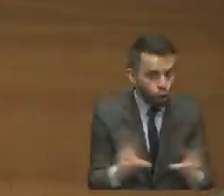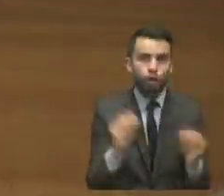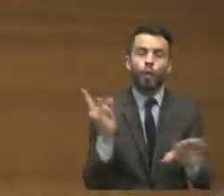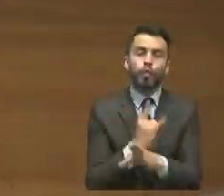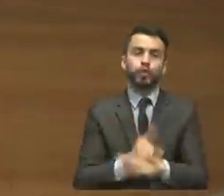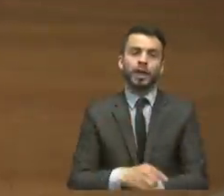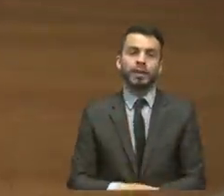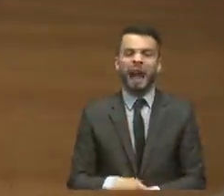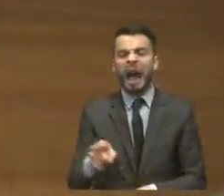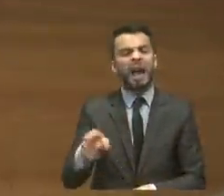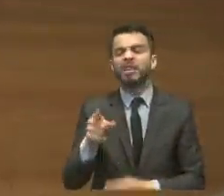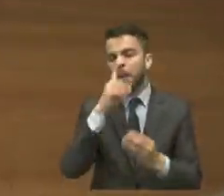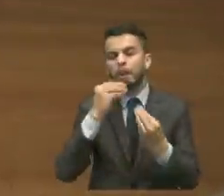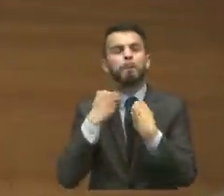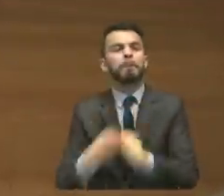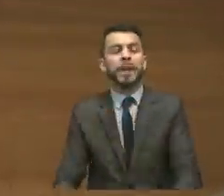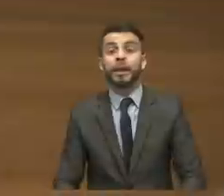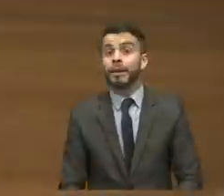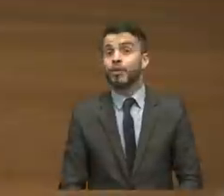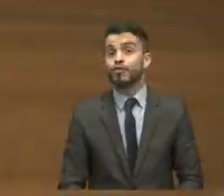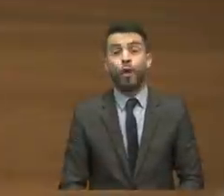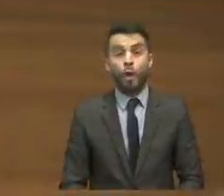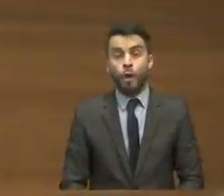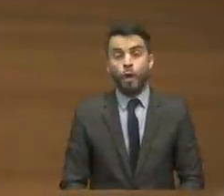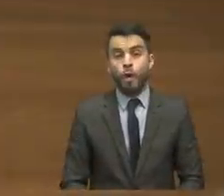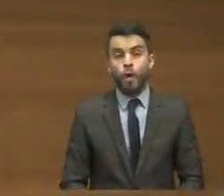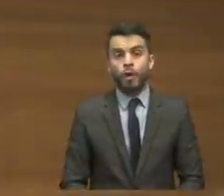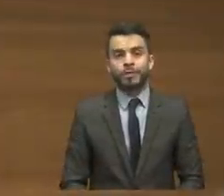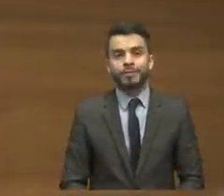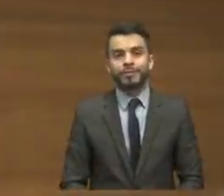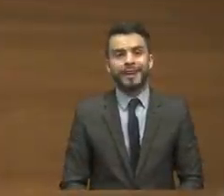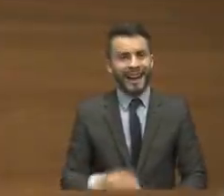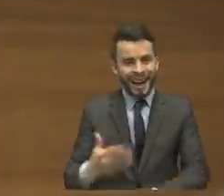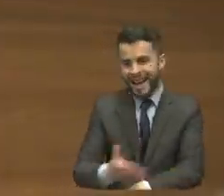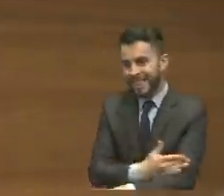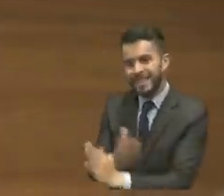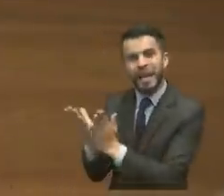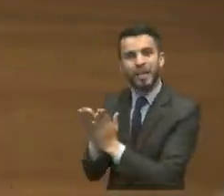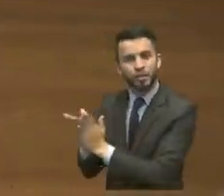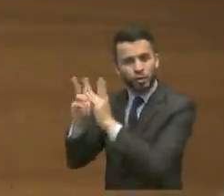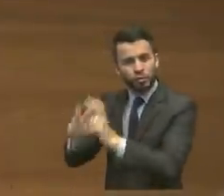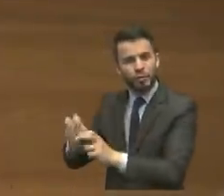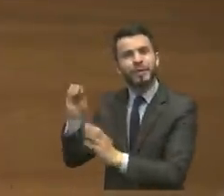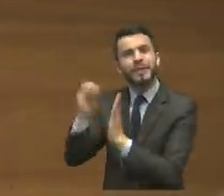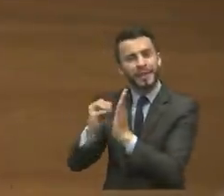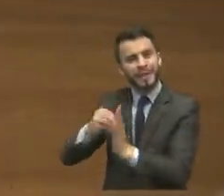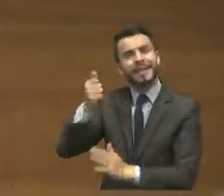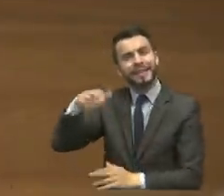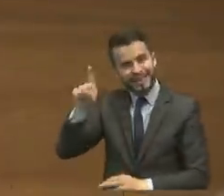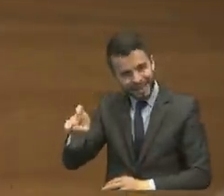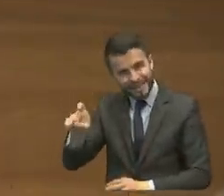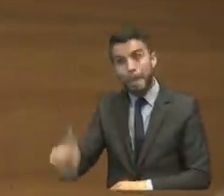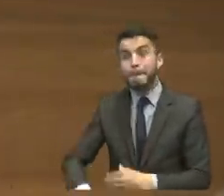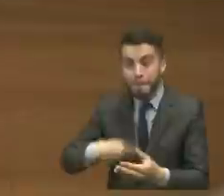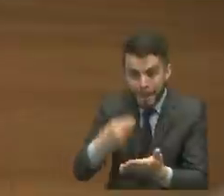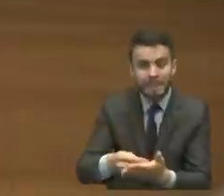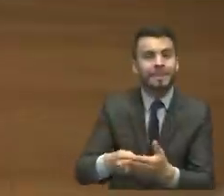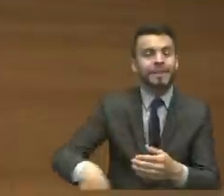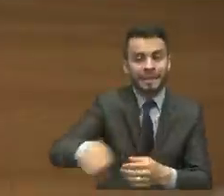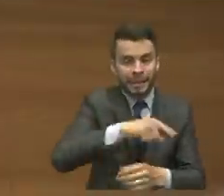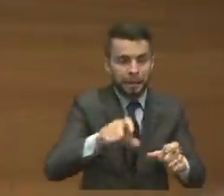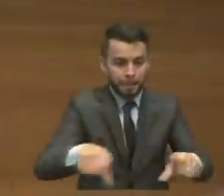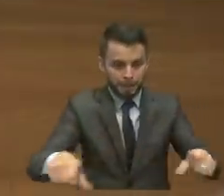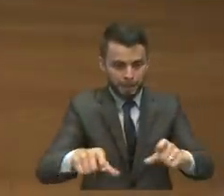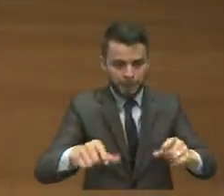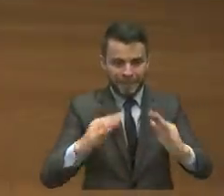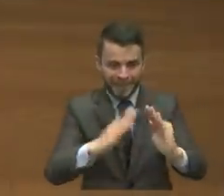un centavo, ni de los predios, ni de los estudios que se han hecho para la propuesta anterior.